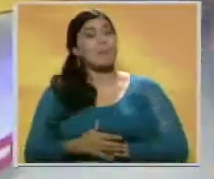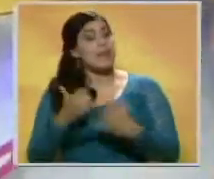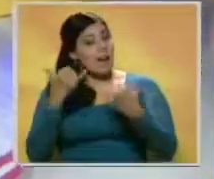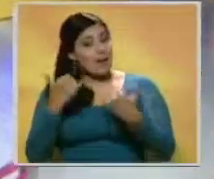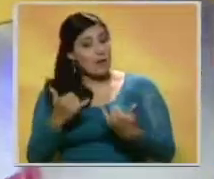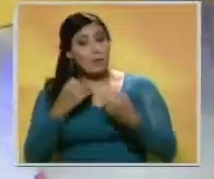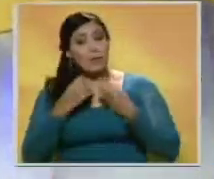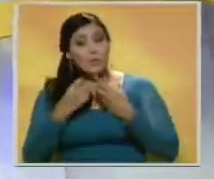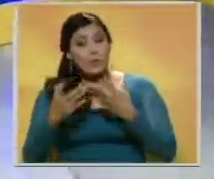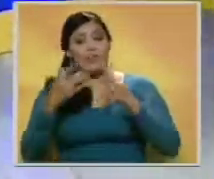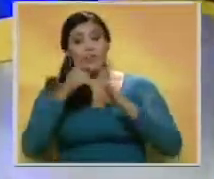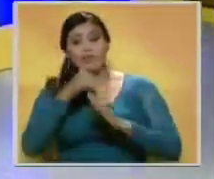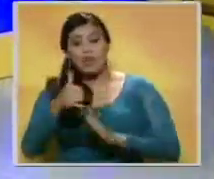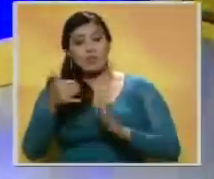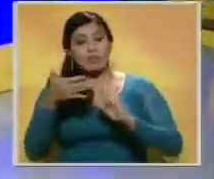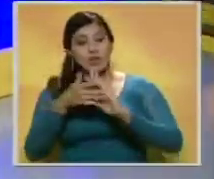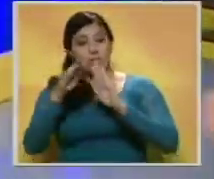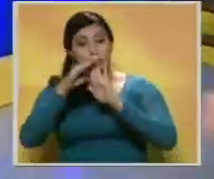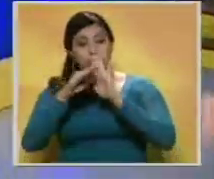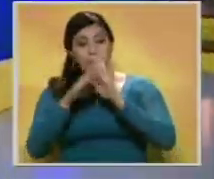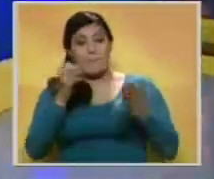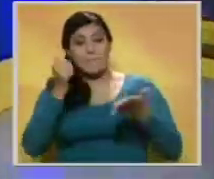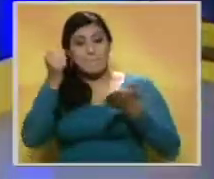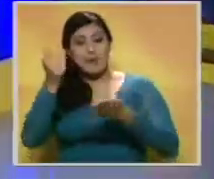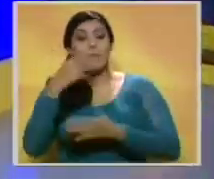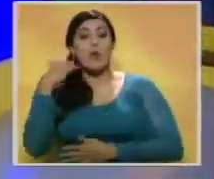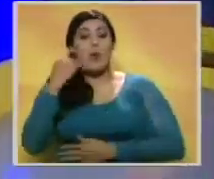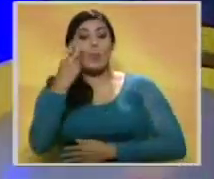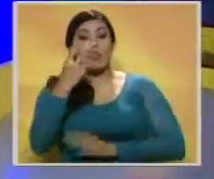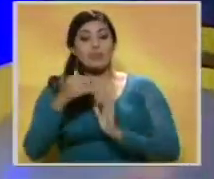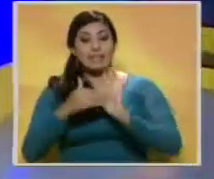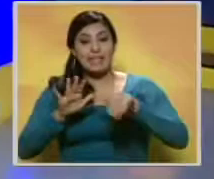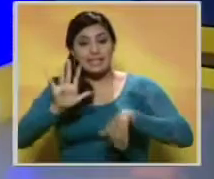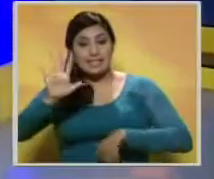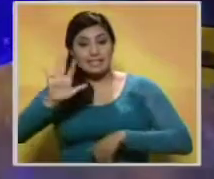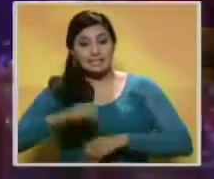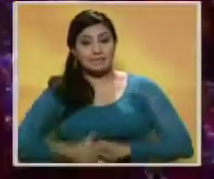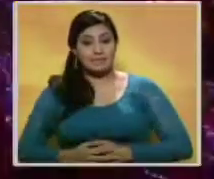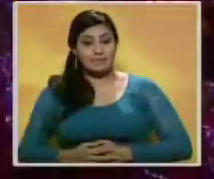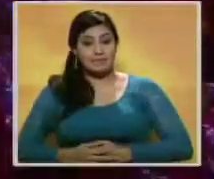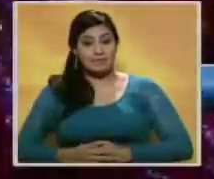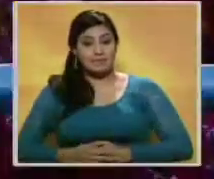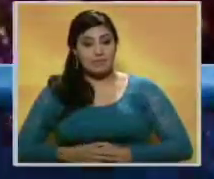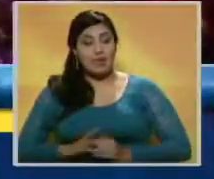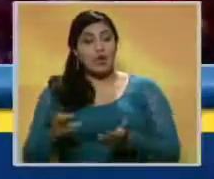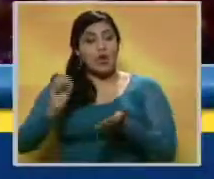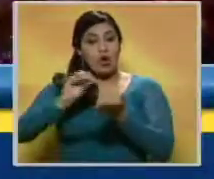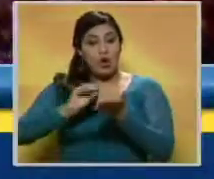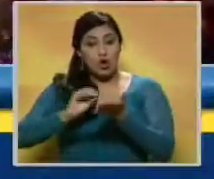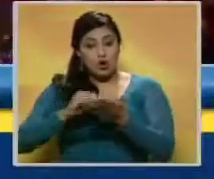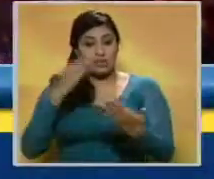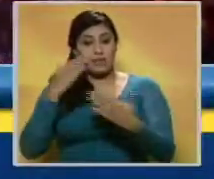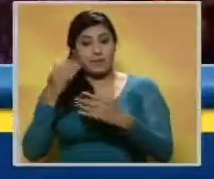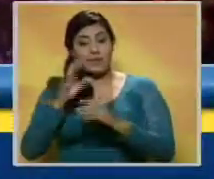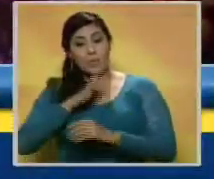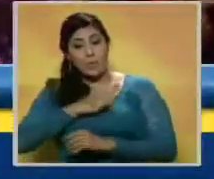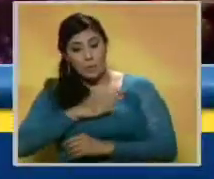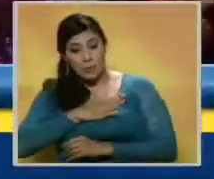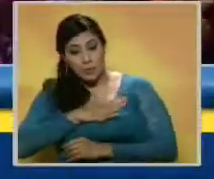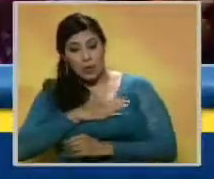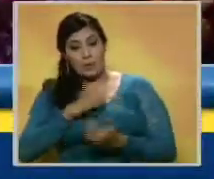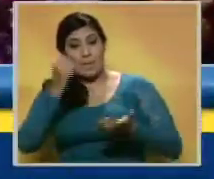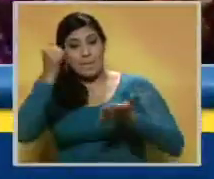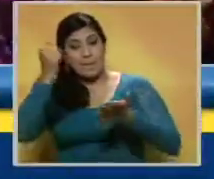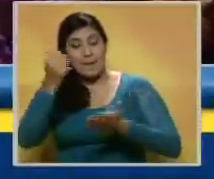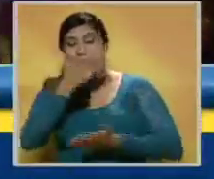fue publicada la lista de los nominados a Premios Juventud 2015. El renombrado evento hispano en el que se premia